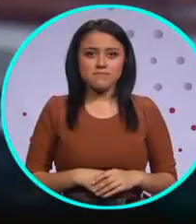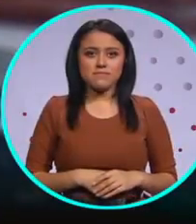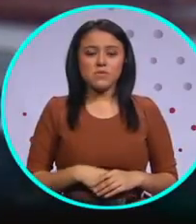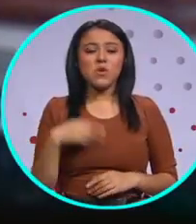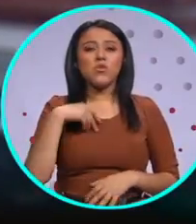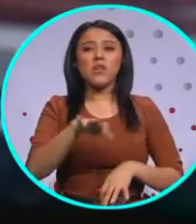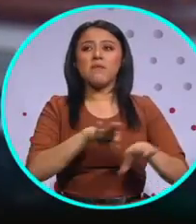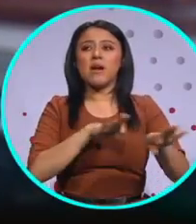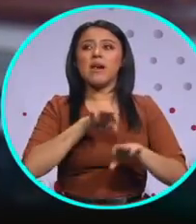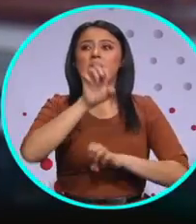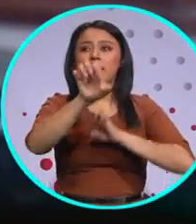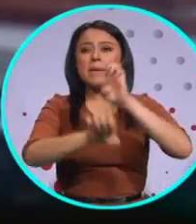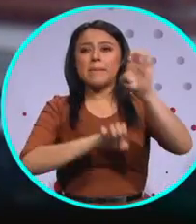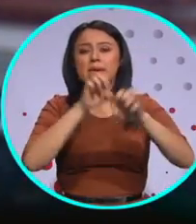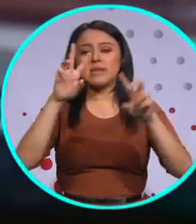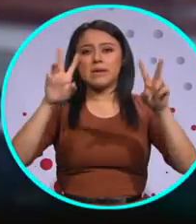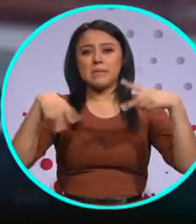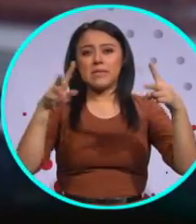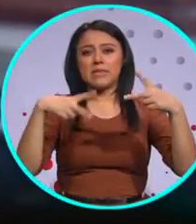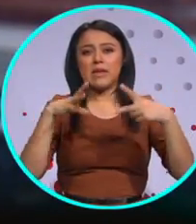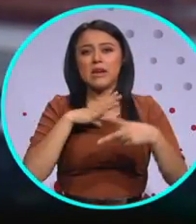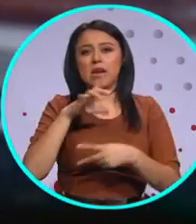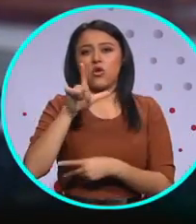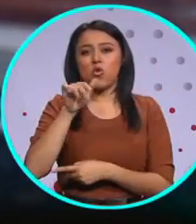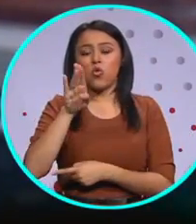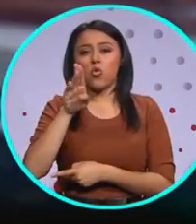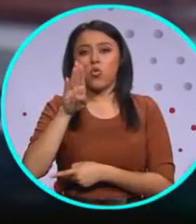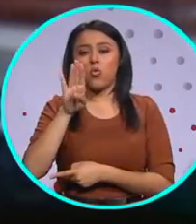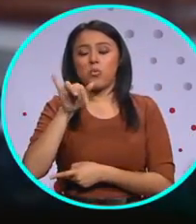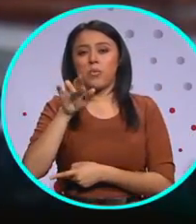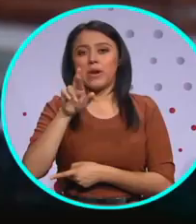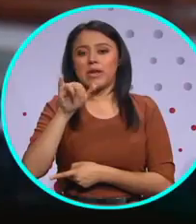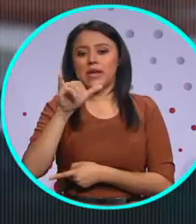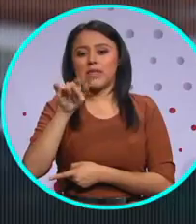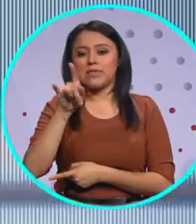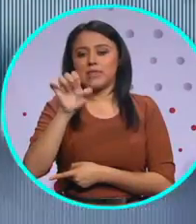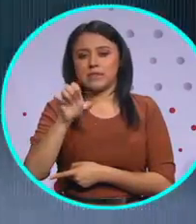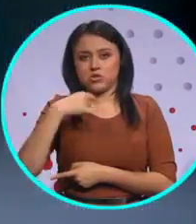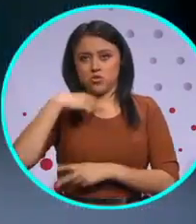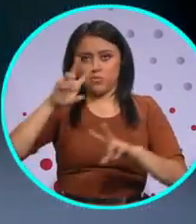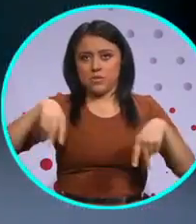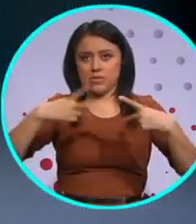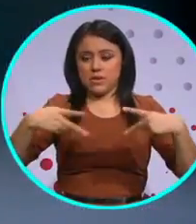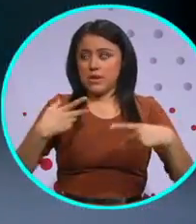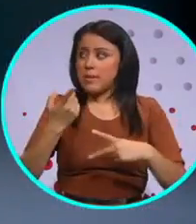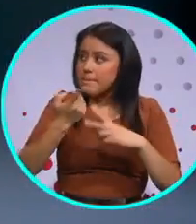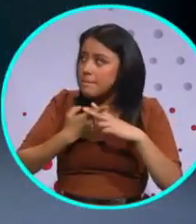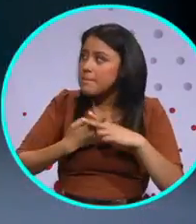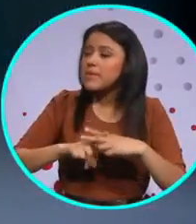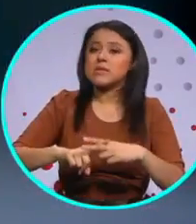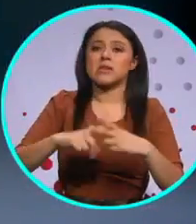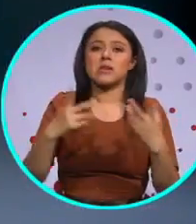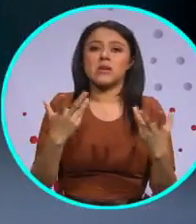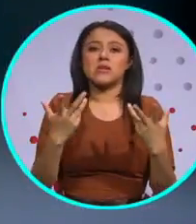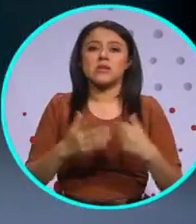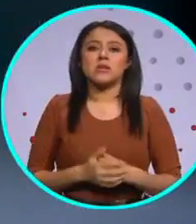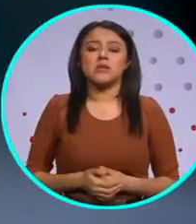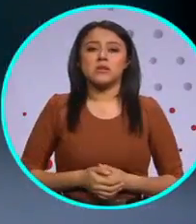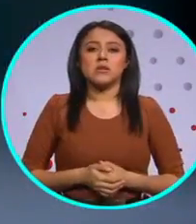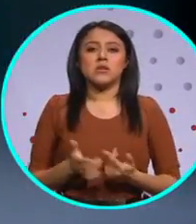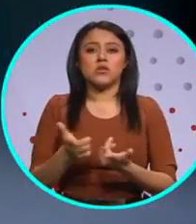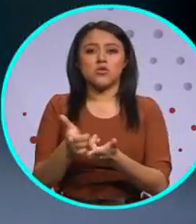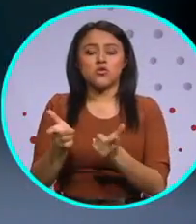Trabajé para una empresa en venta de lubricantes y era yo agente de ventas. Inicialmente se llama